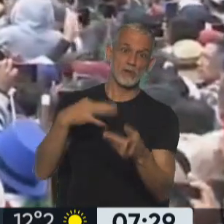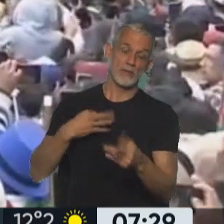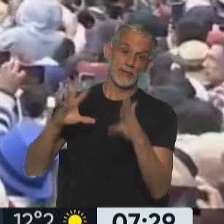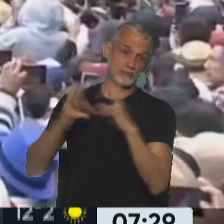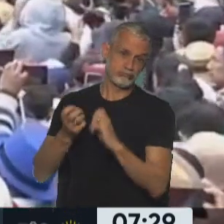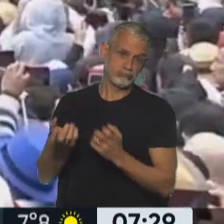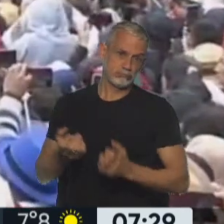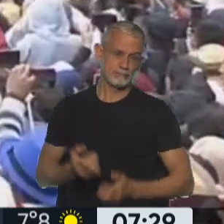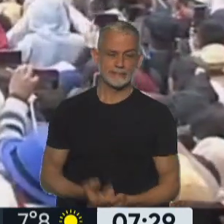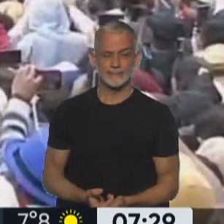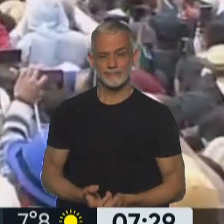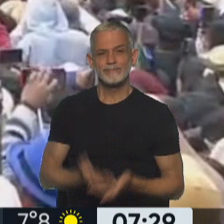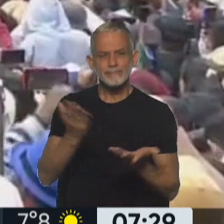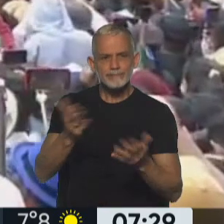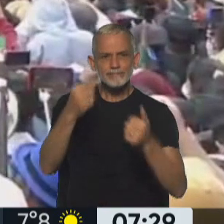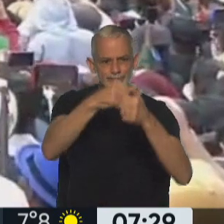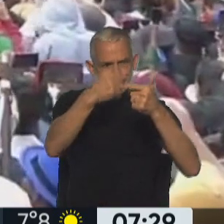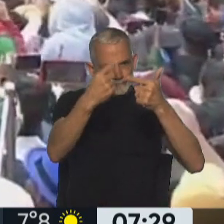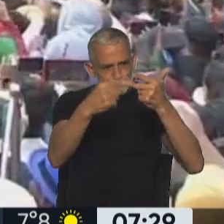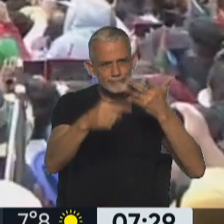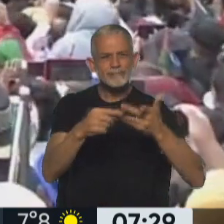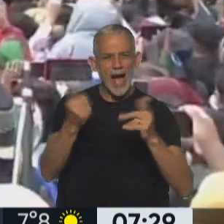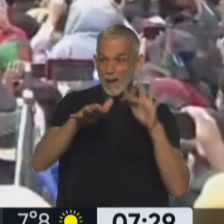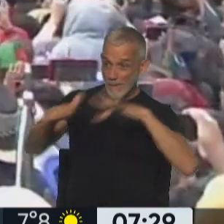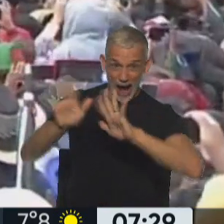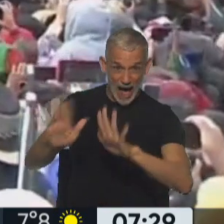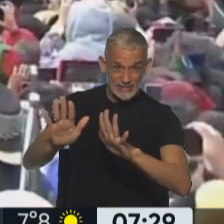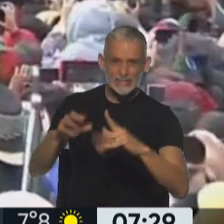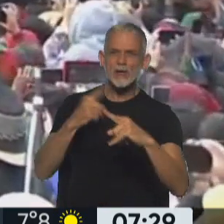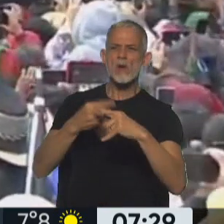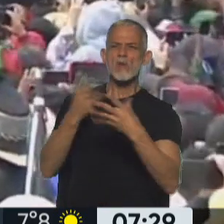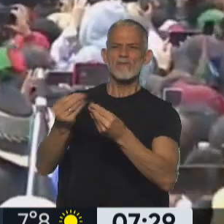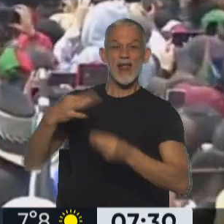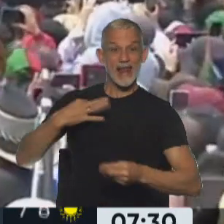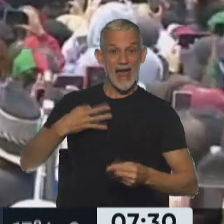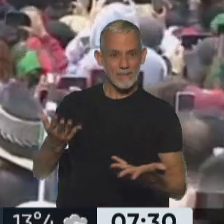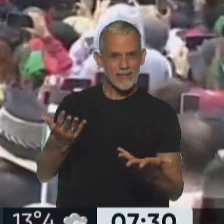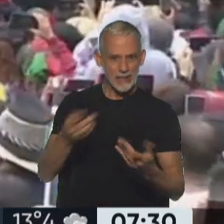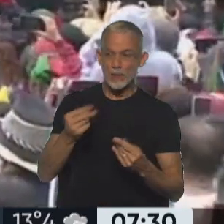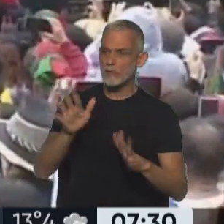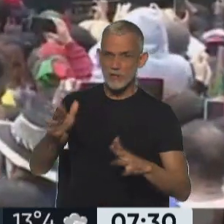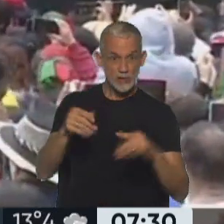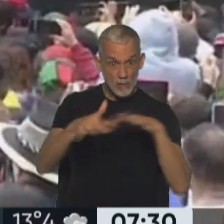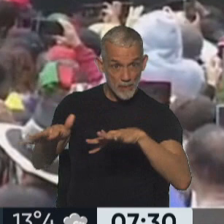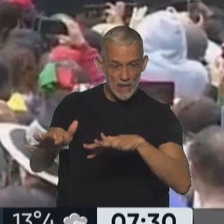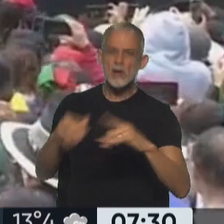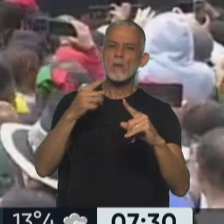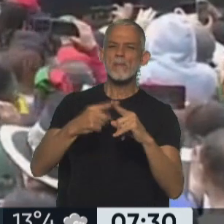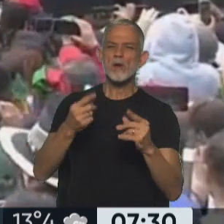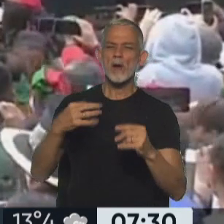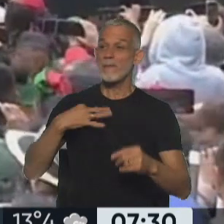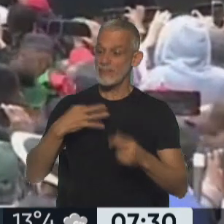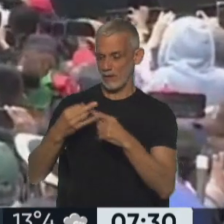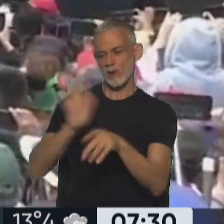la vida. Estas son las movilizaciones por la vida y por tanto son movilizaciones por el